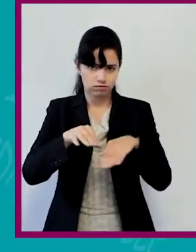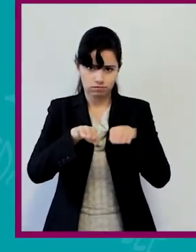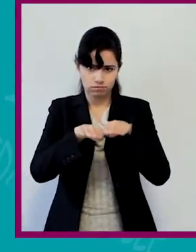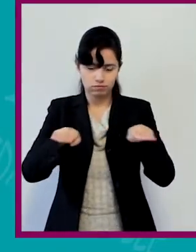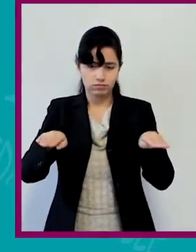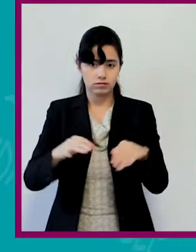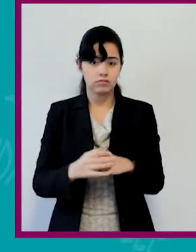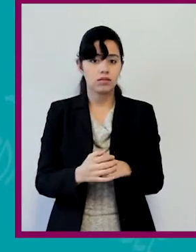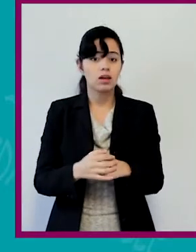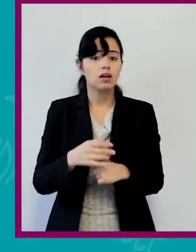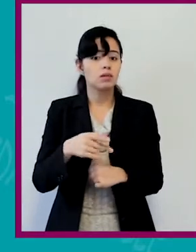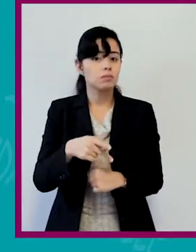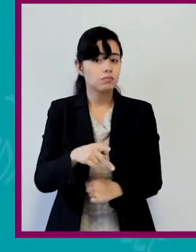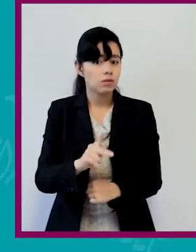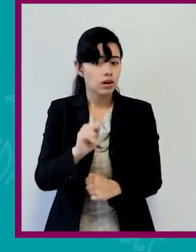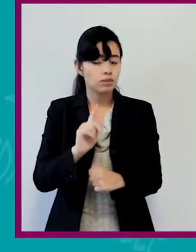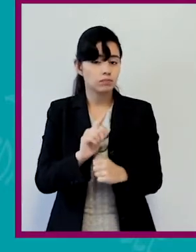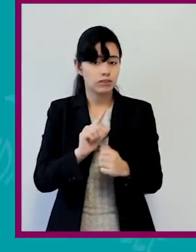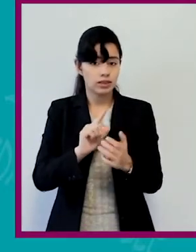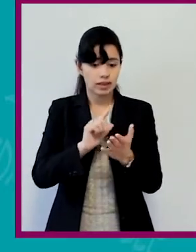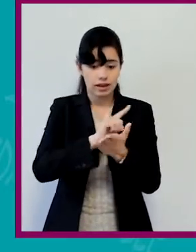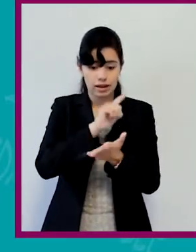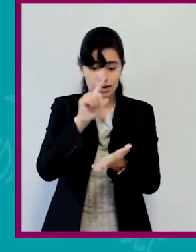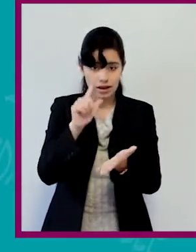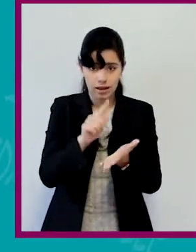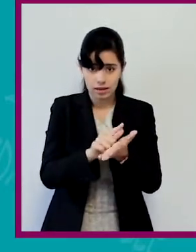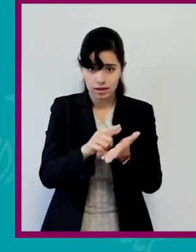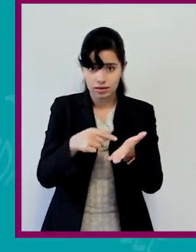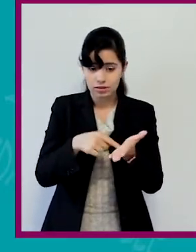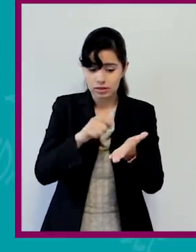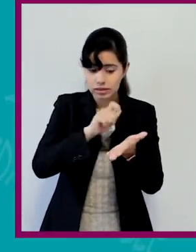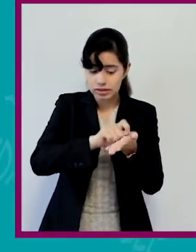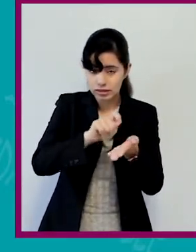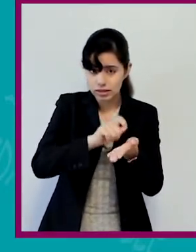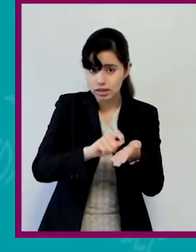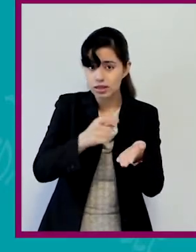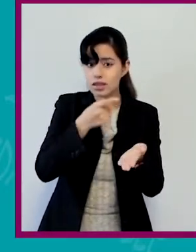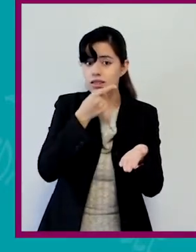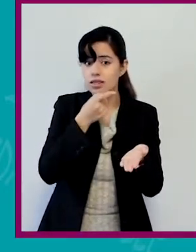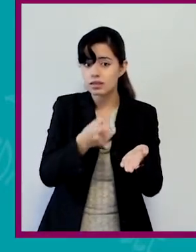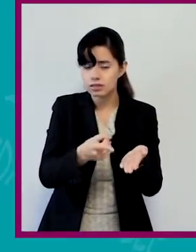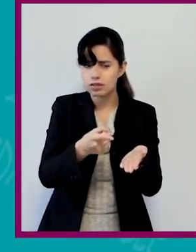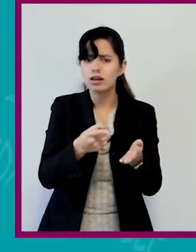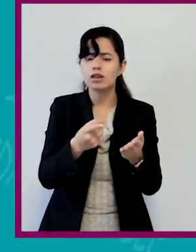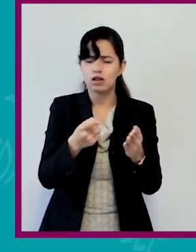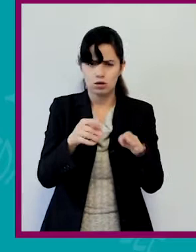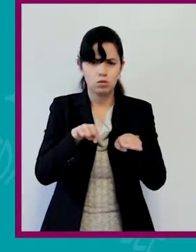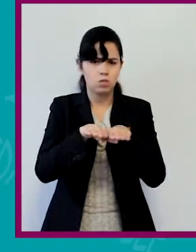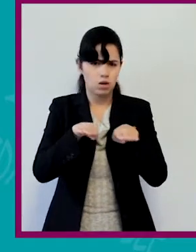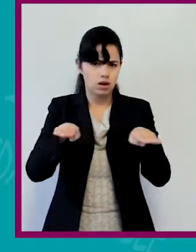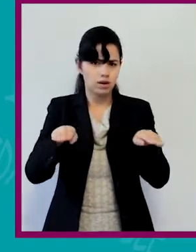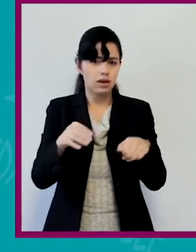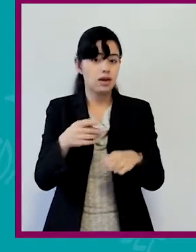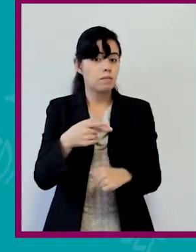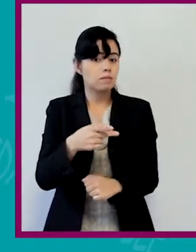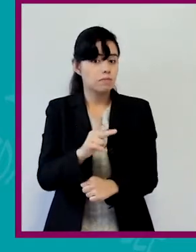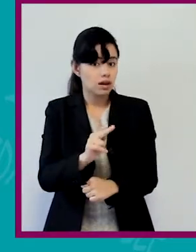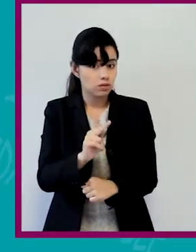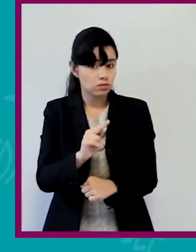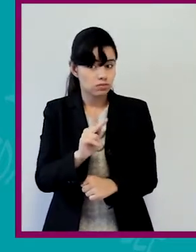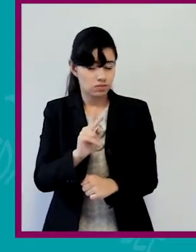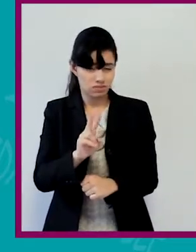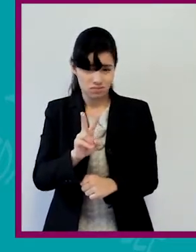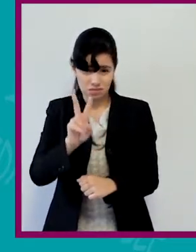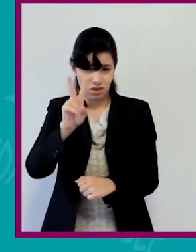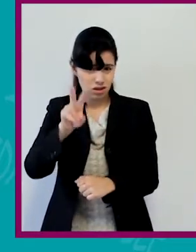la ley prescribe que somos iguales, pero de hecho, en la realidad somos distintos,